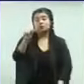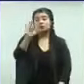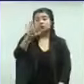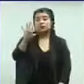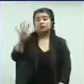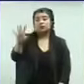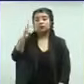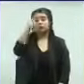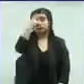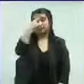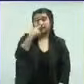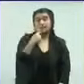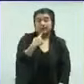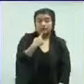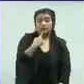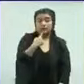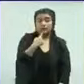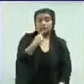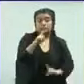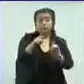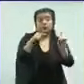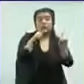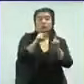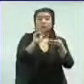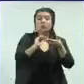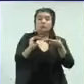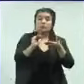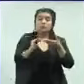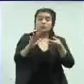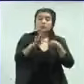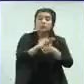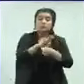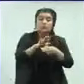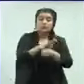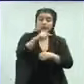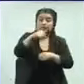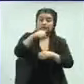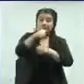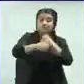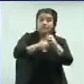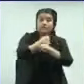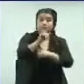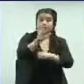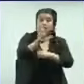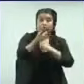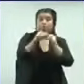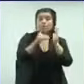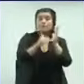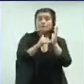2,631,237,905,54 centavos. Esto nos lleva a una ejecución total para el año de